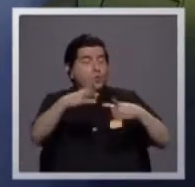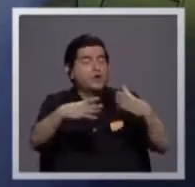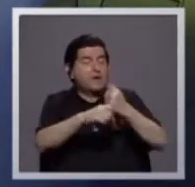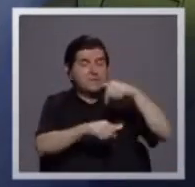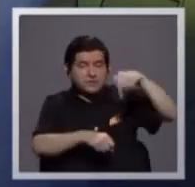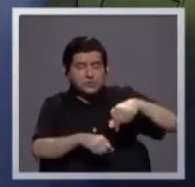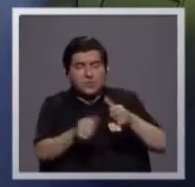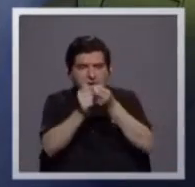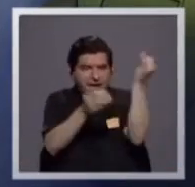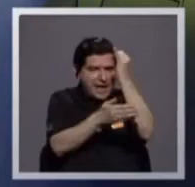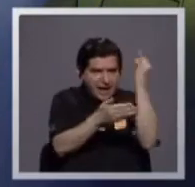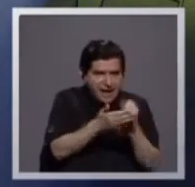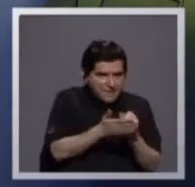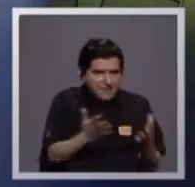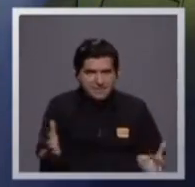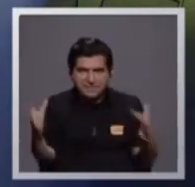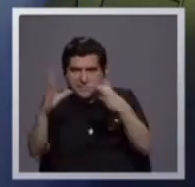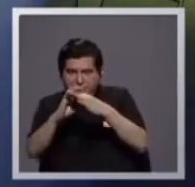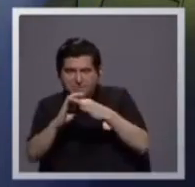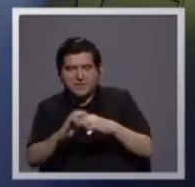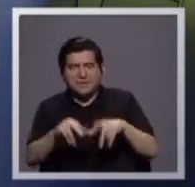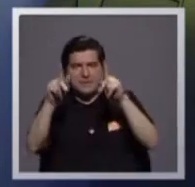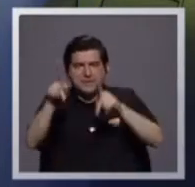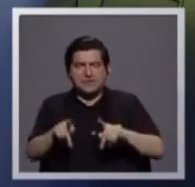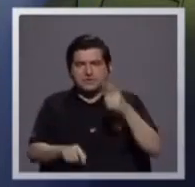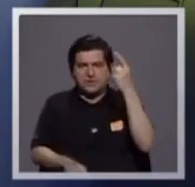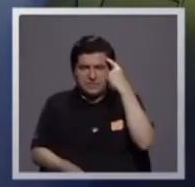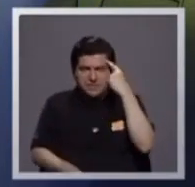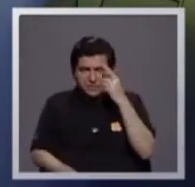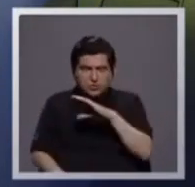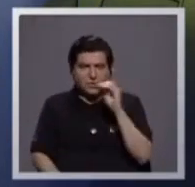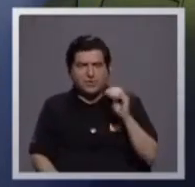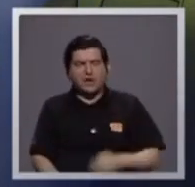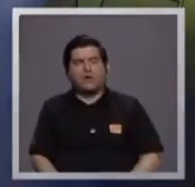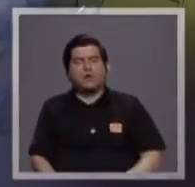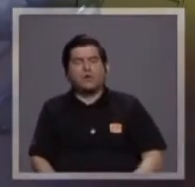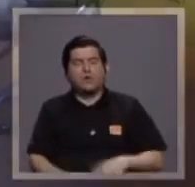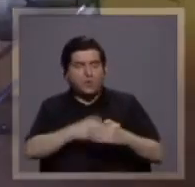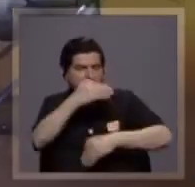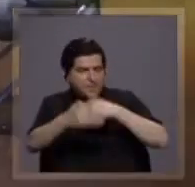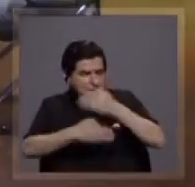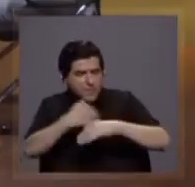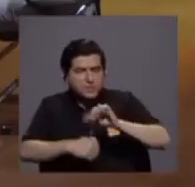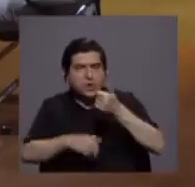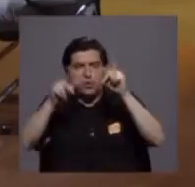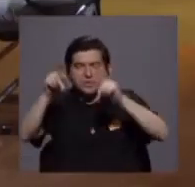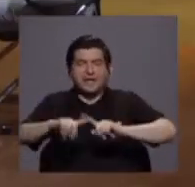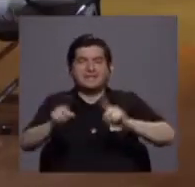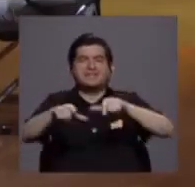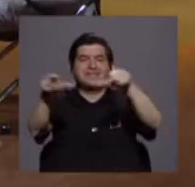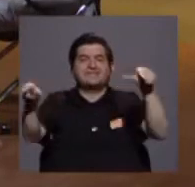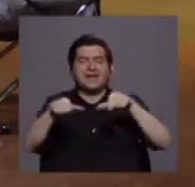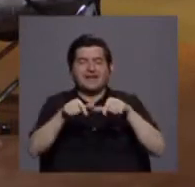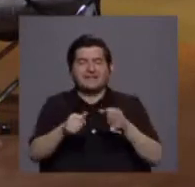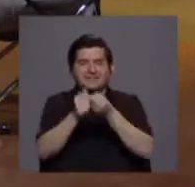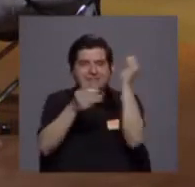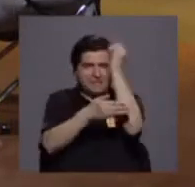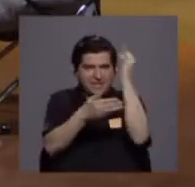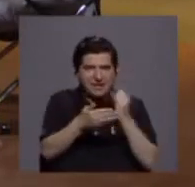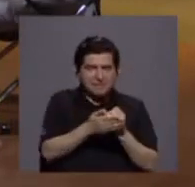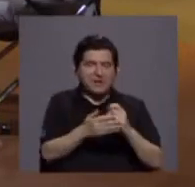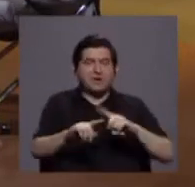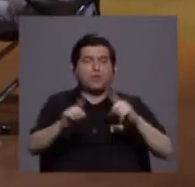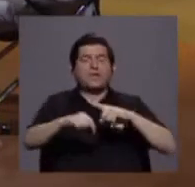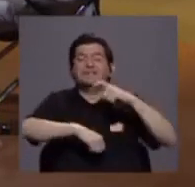aquí en el mapa está relacionado con lo que hace o piensa u ordena o coordina otra persona en otro lugar del mapa o incluso en